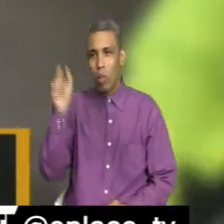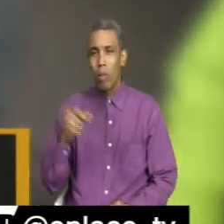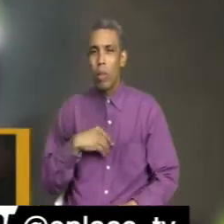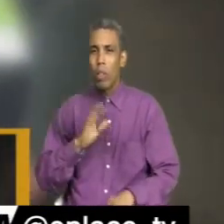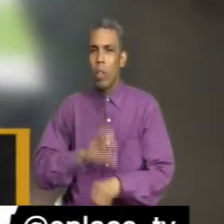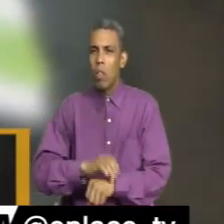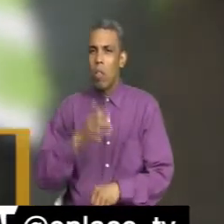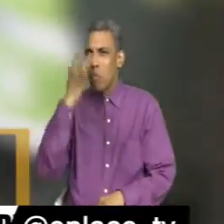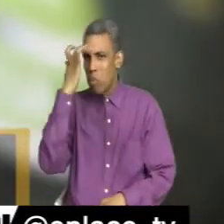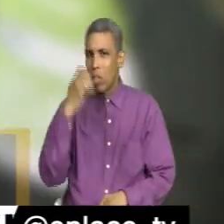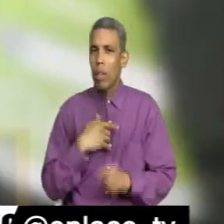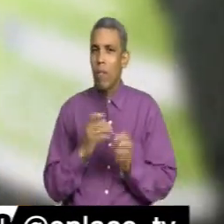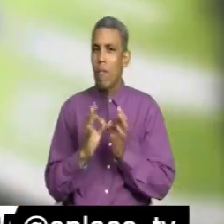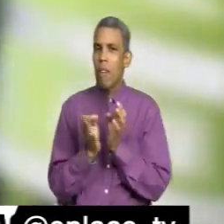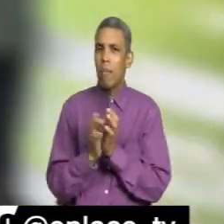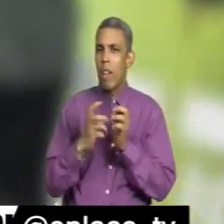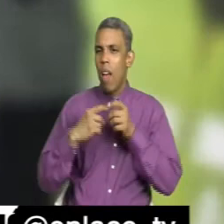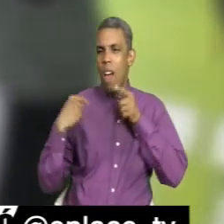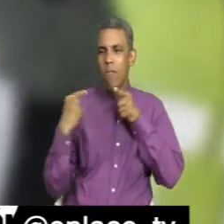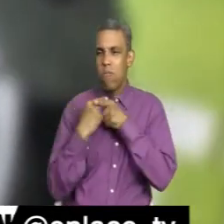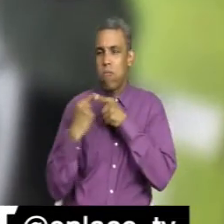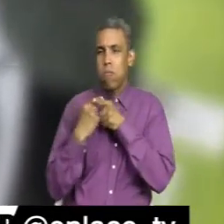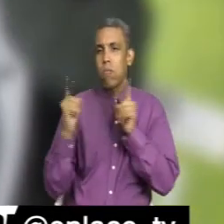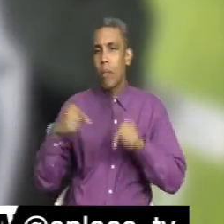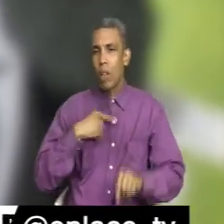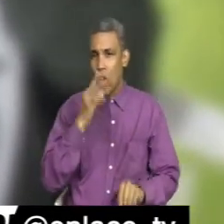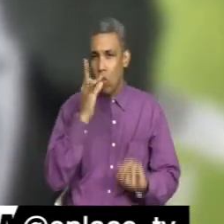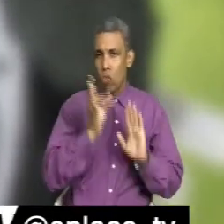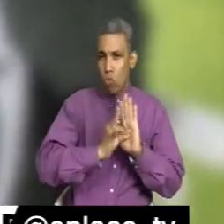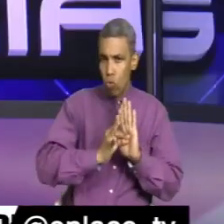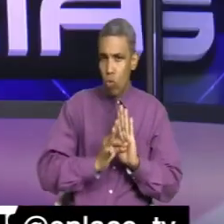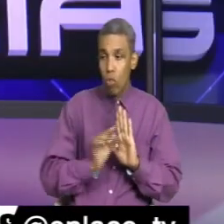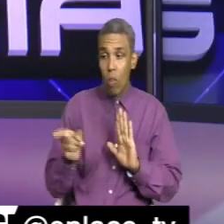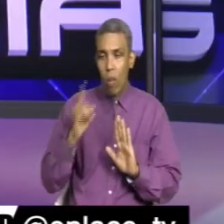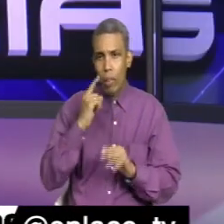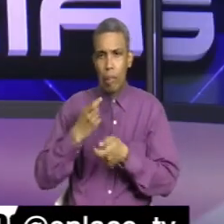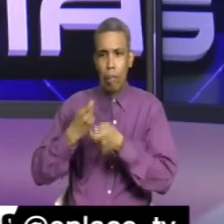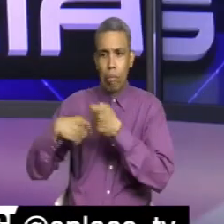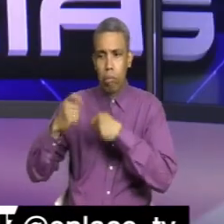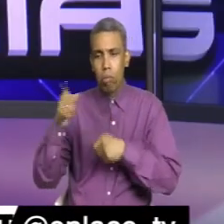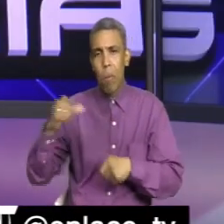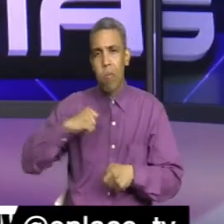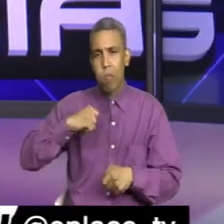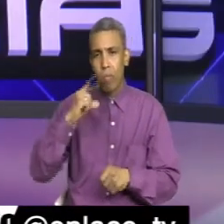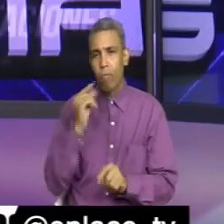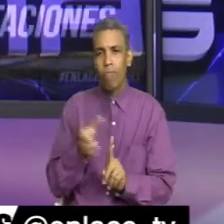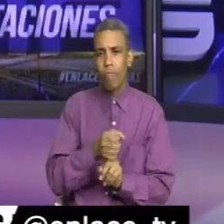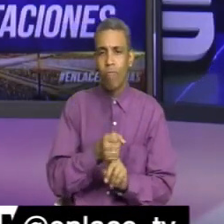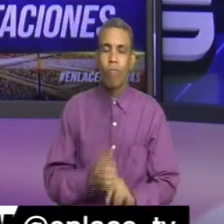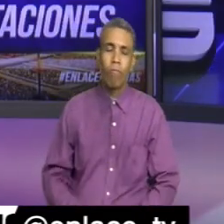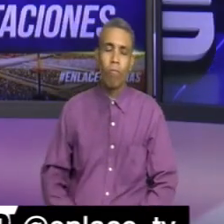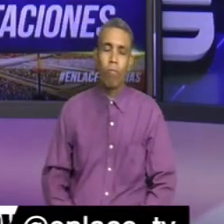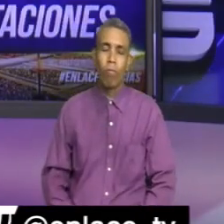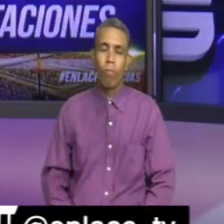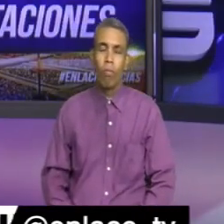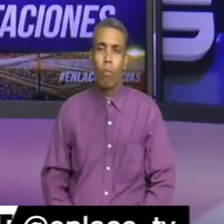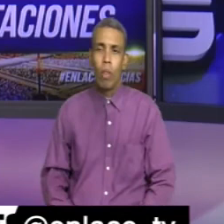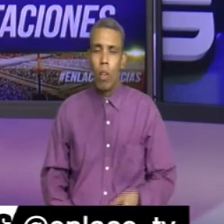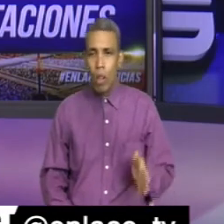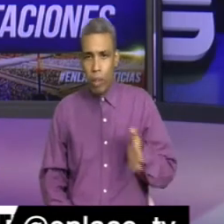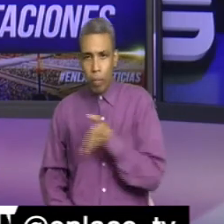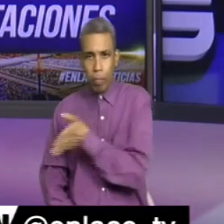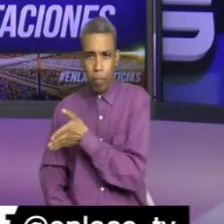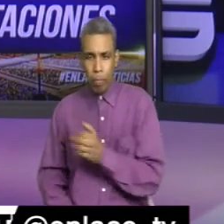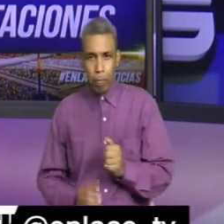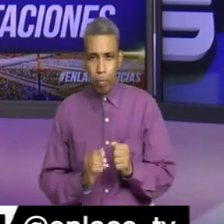violencia intrafamiliar y por tráfico de sustancias psicoactivas. La electrificadora de Santander inauguró dos